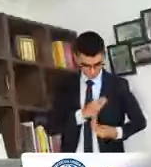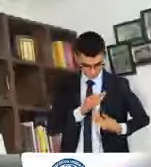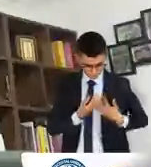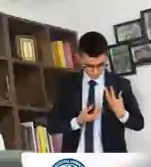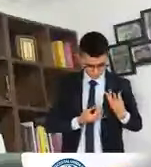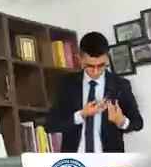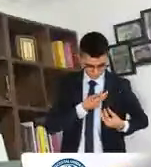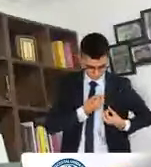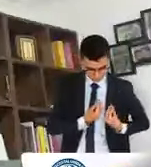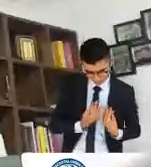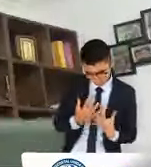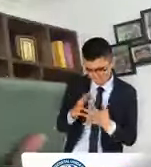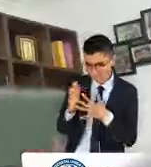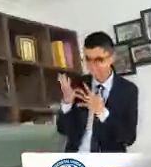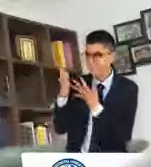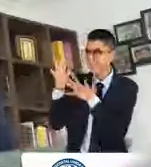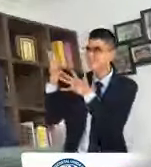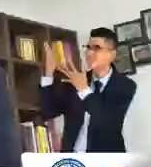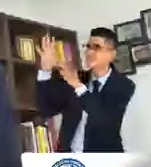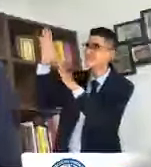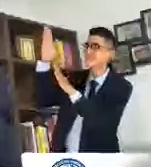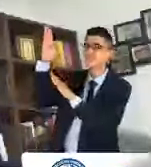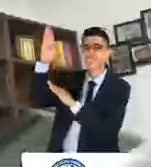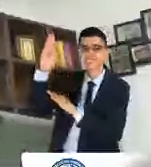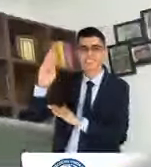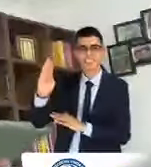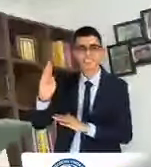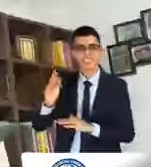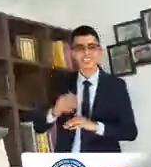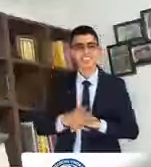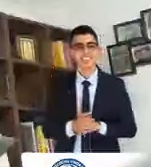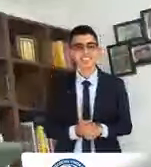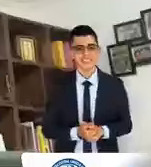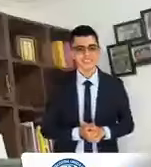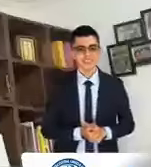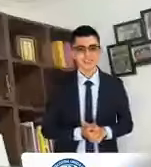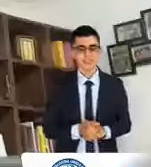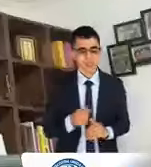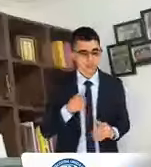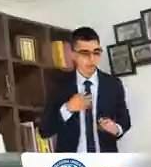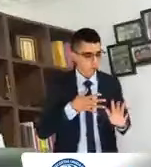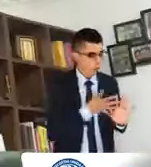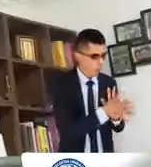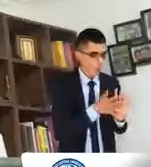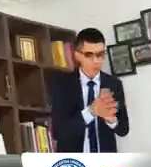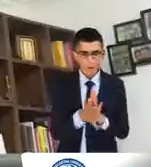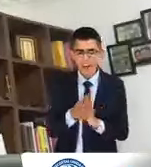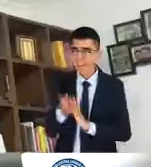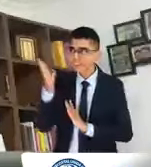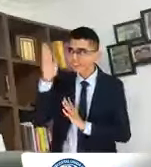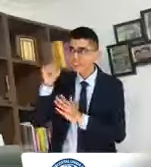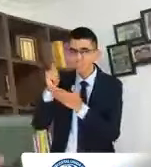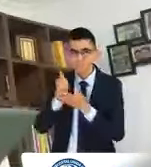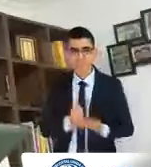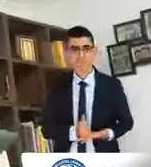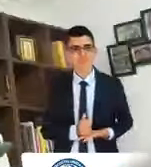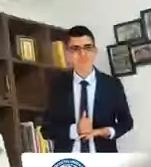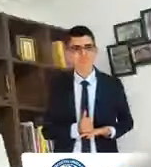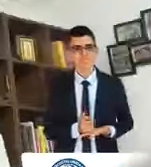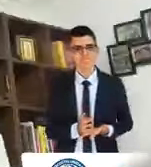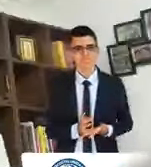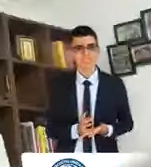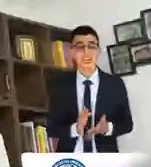forzarla. Tú hablas bien del que te hizo bien. No puedes evitarlo. Y este